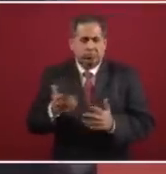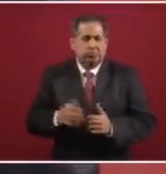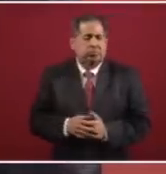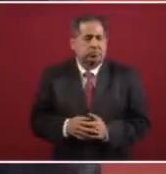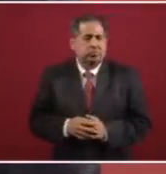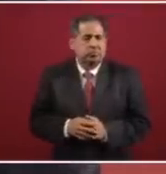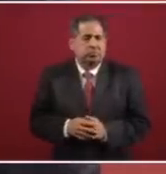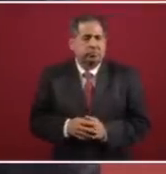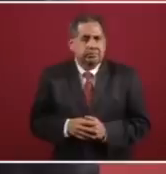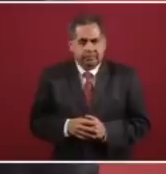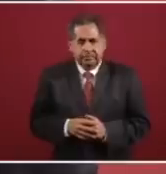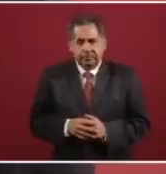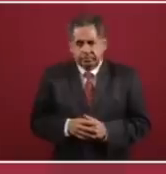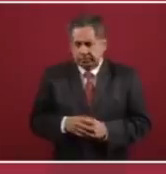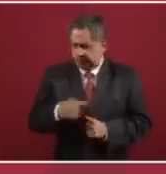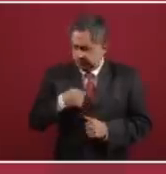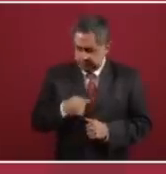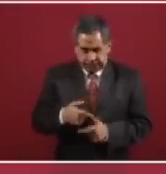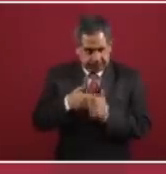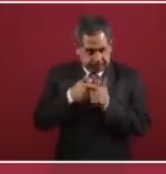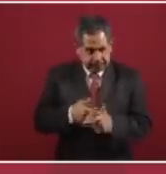Yo sigo